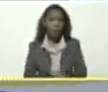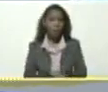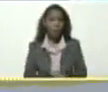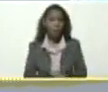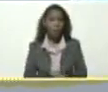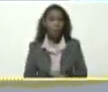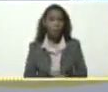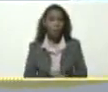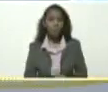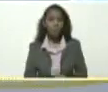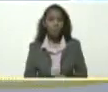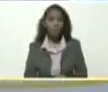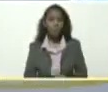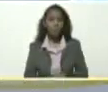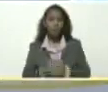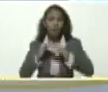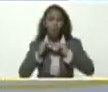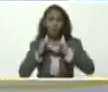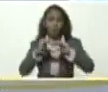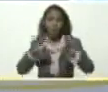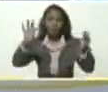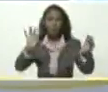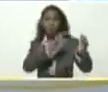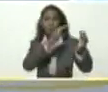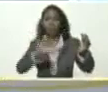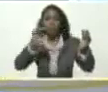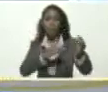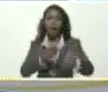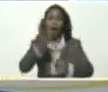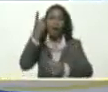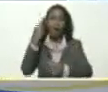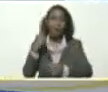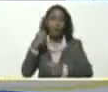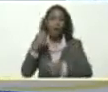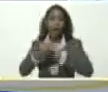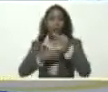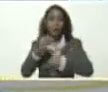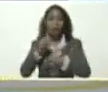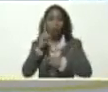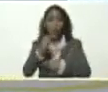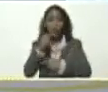en el patio de las academias, como tú referiste, Ernesto,